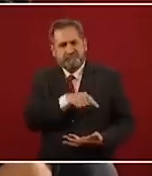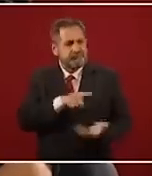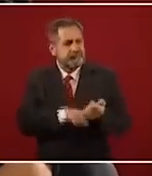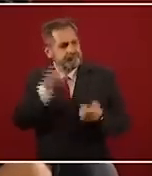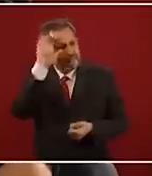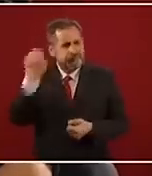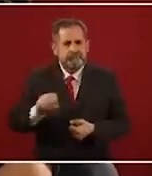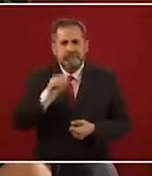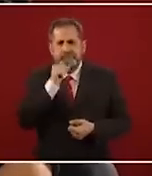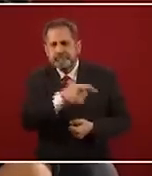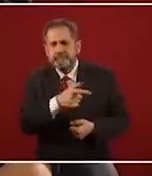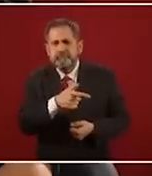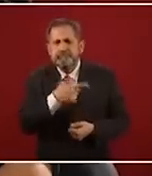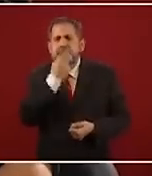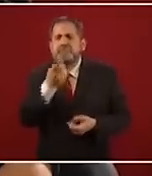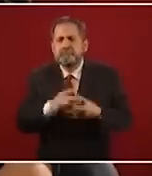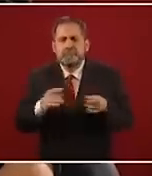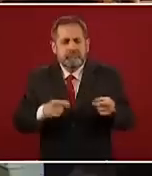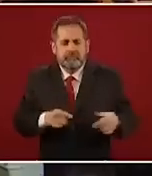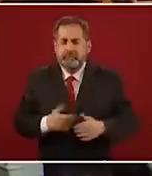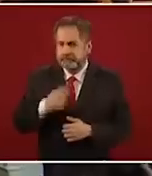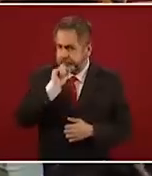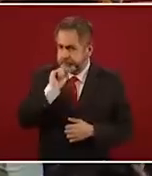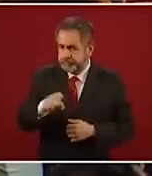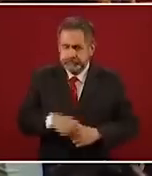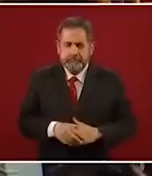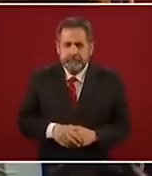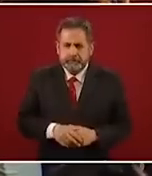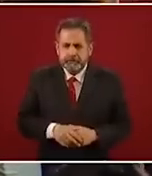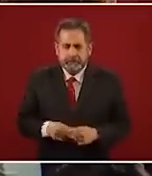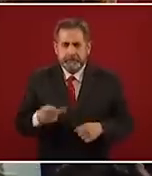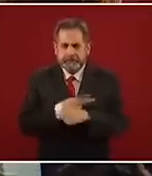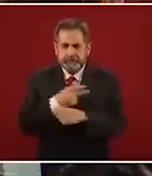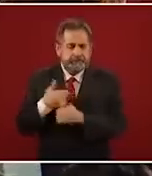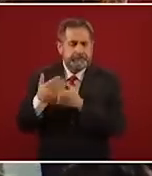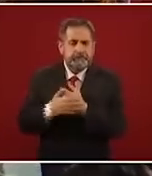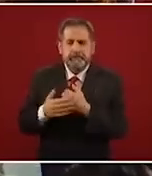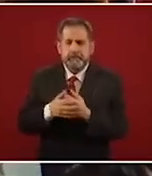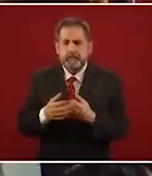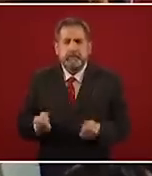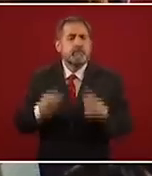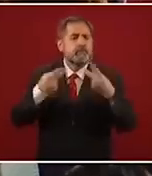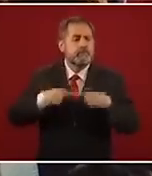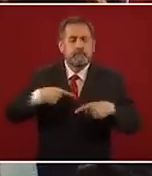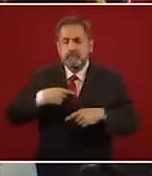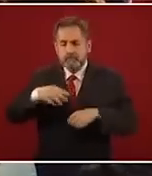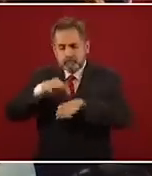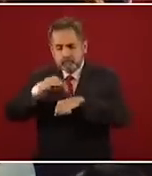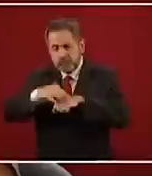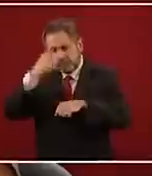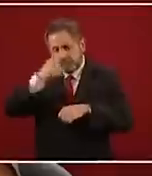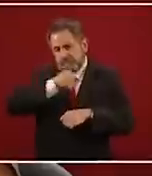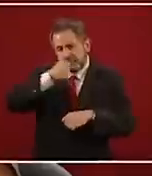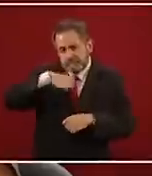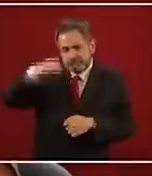¿Qué argumentó? Y también… ¿qué va a pasar con el número de geriatras en nuestro país?